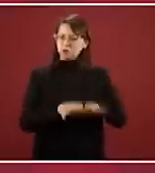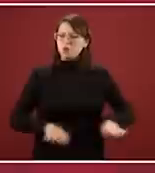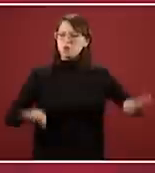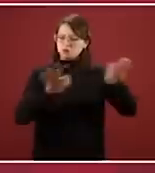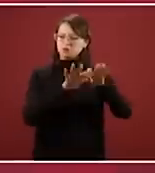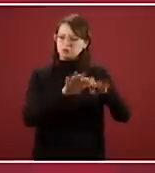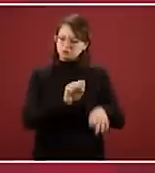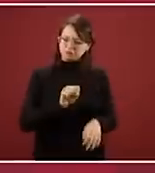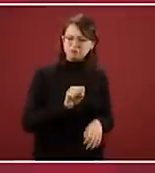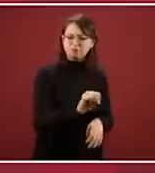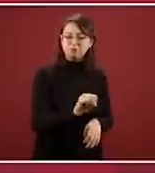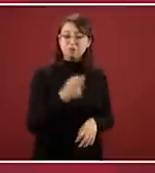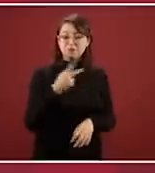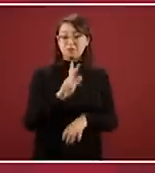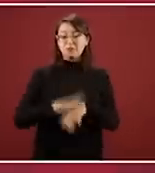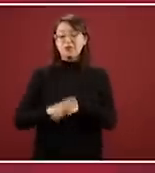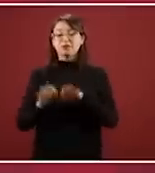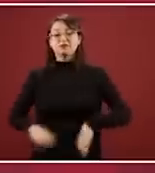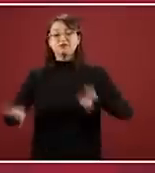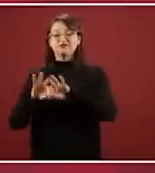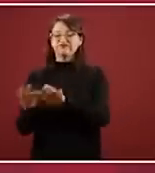desarrollo económico.